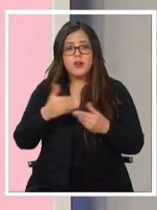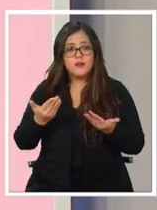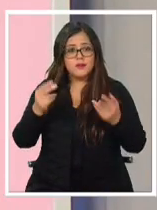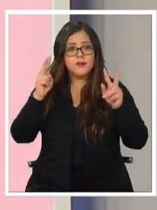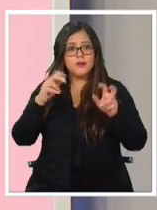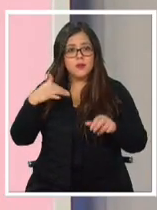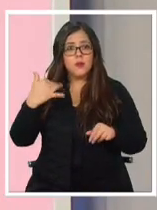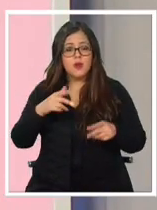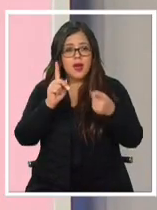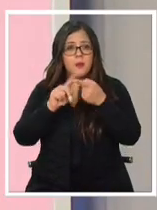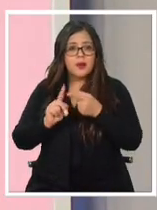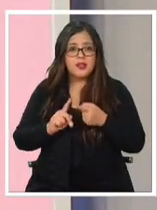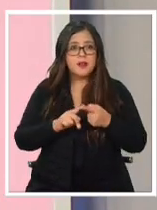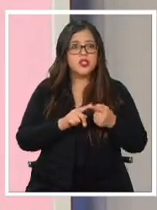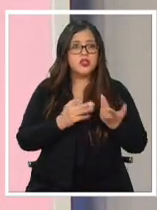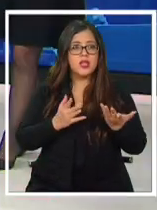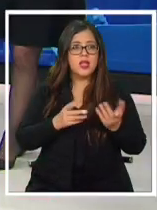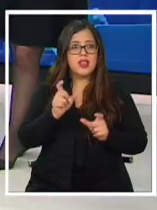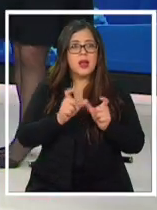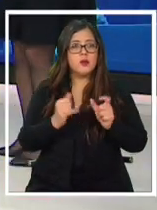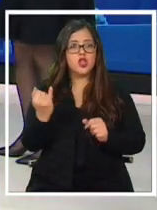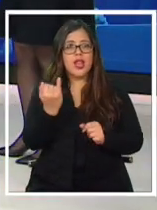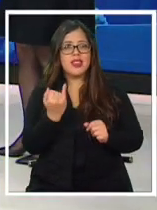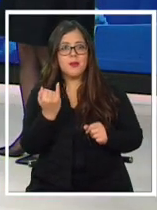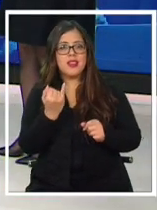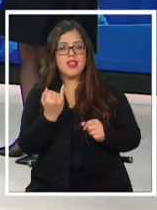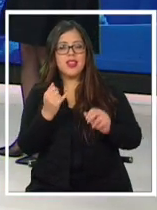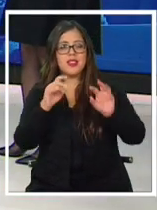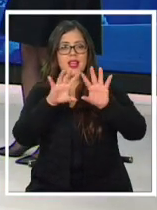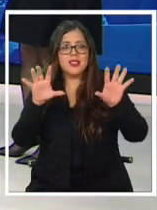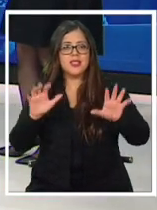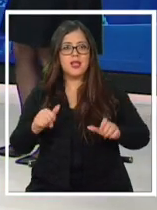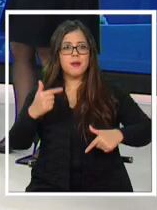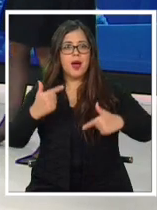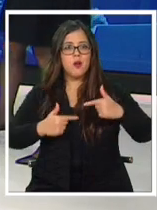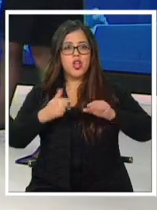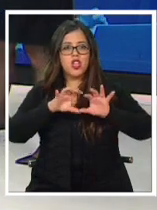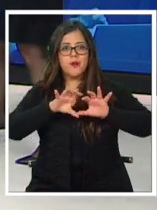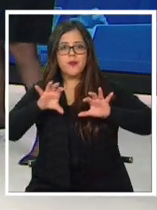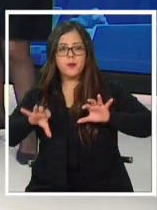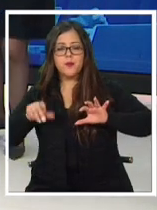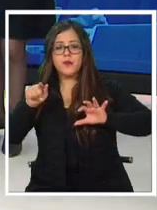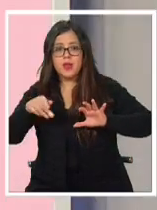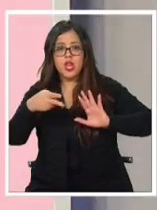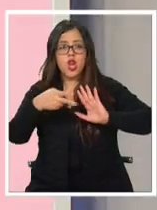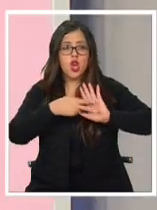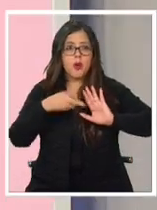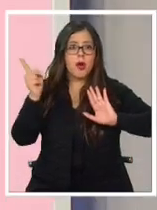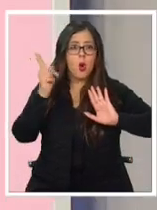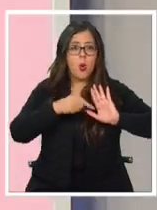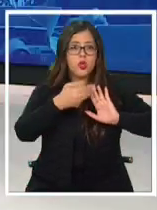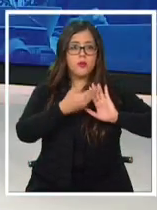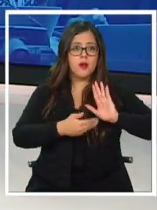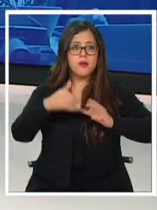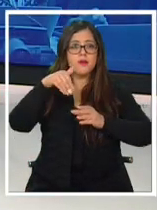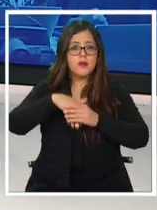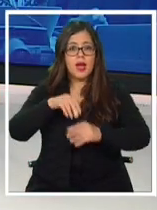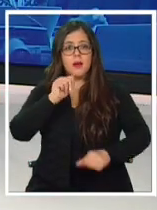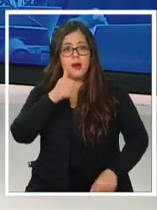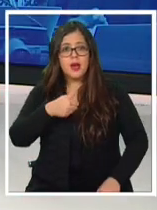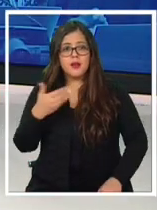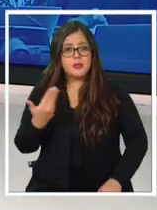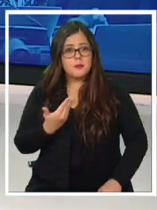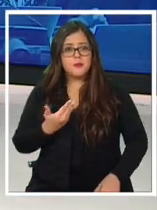tema importante es la participación de los independientes en el sistema político. Y acá una de las normas, la última que se va a votar de hecho el día de